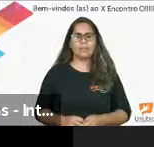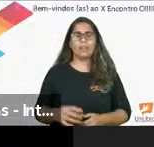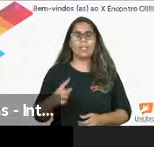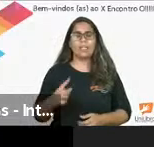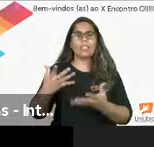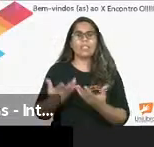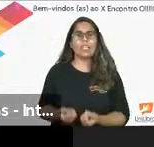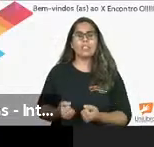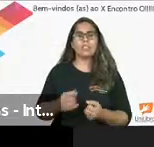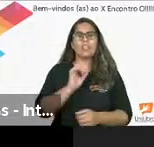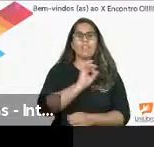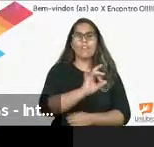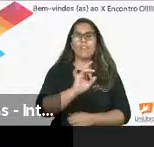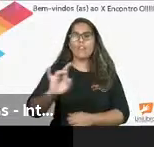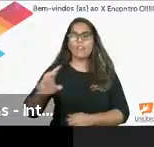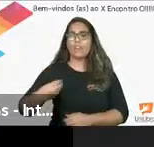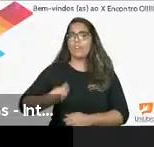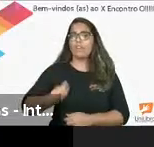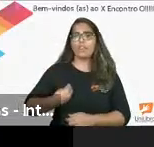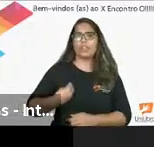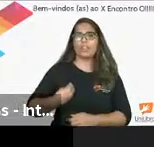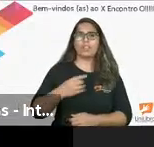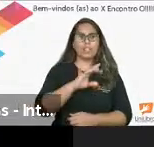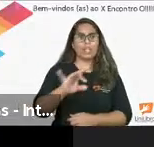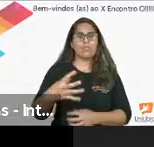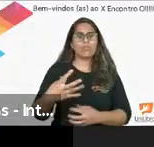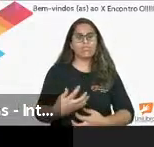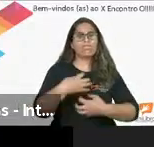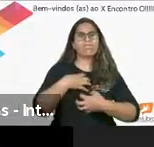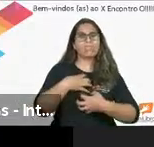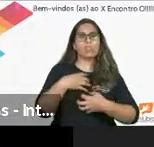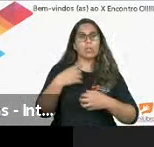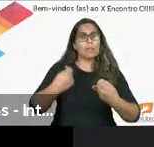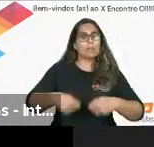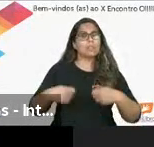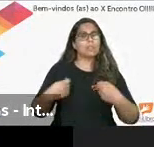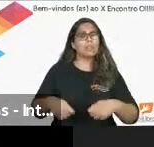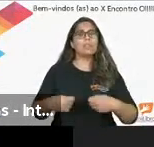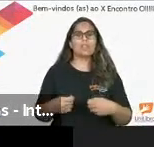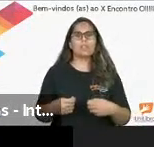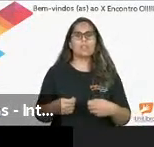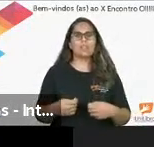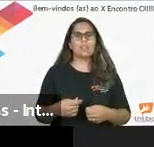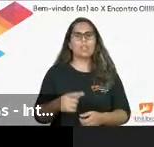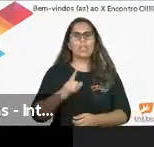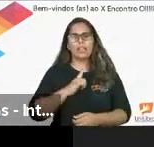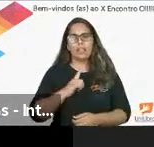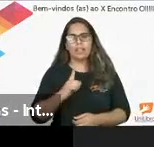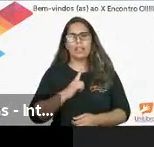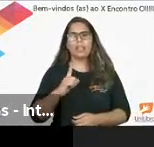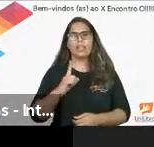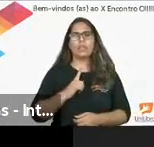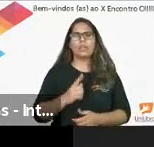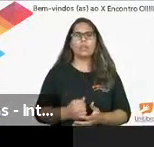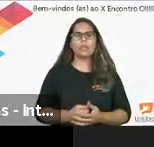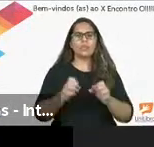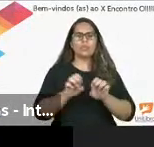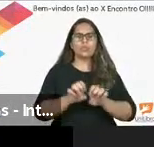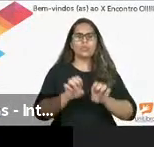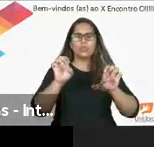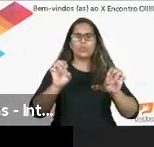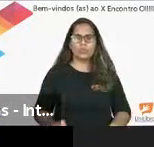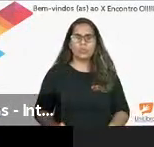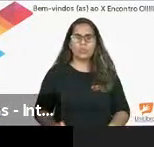cada uno de ellos. Esta, supongamos, es la madre. Fíjense ustedes lo que está en rojo es la estructura del sistema